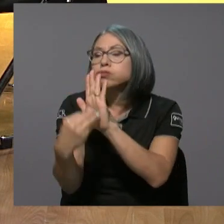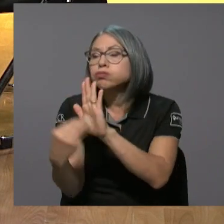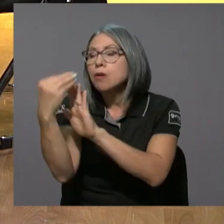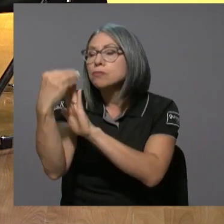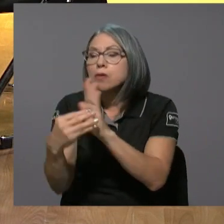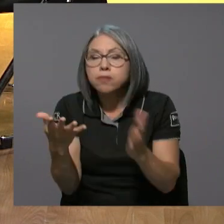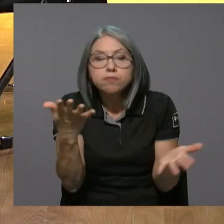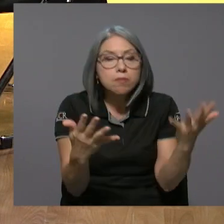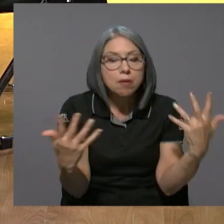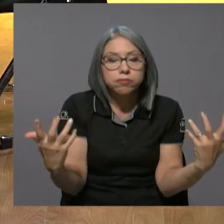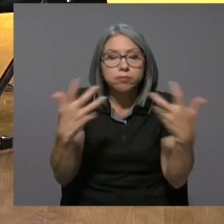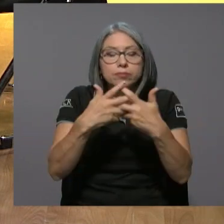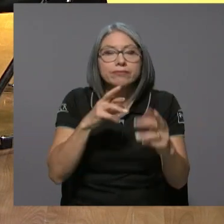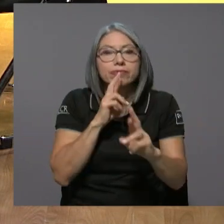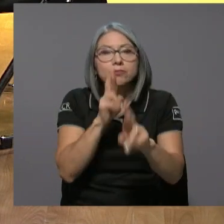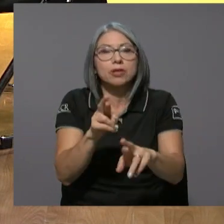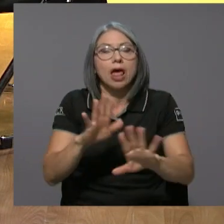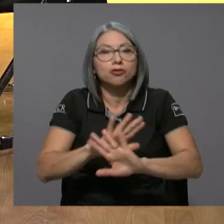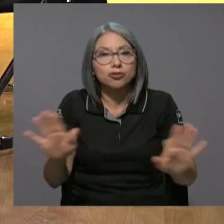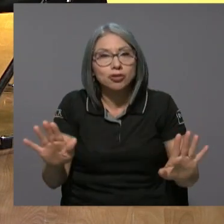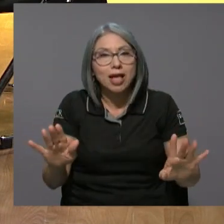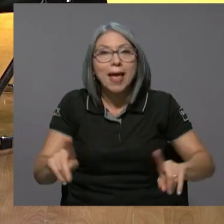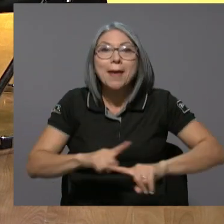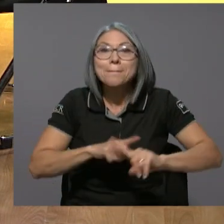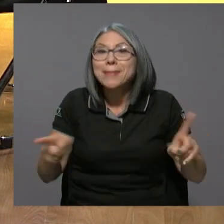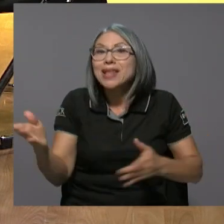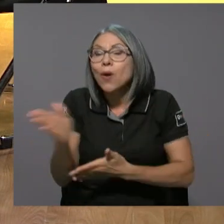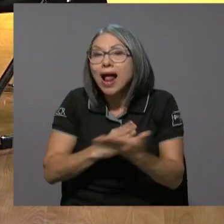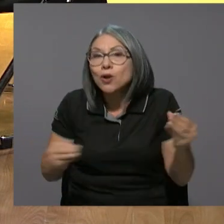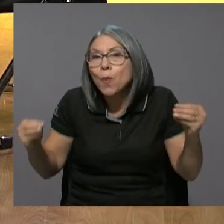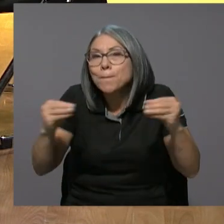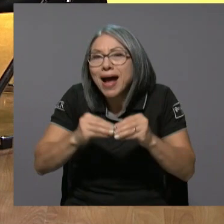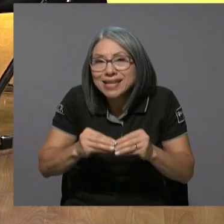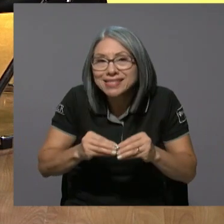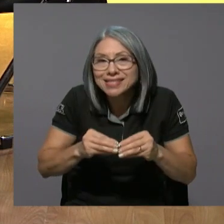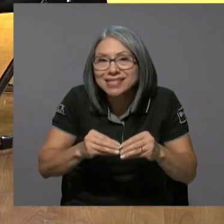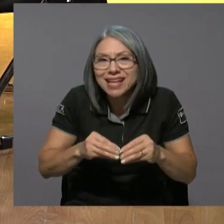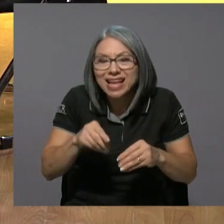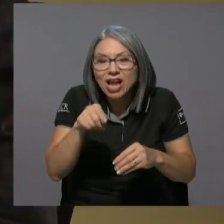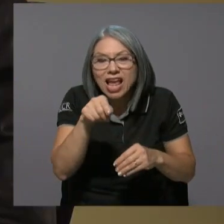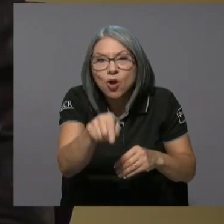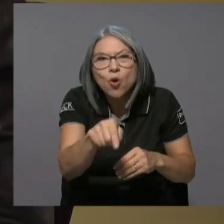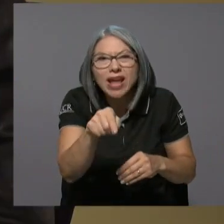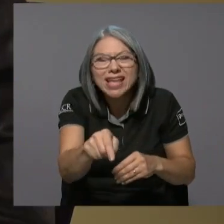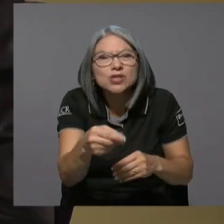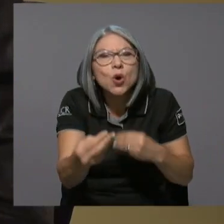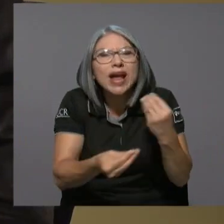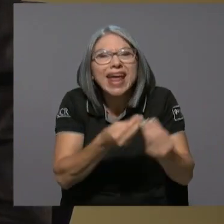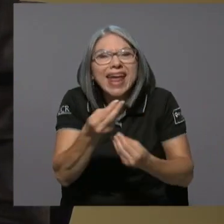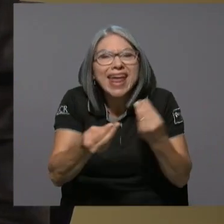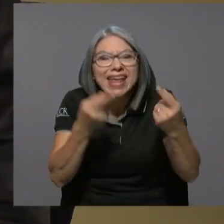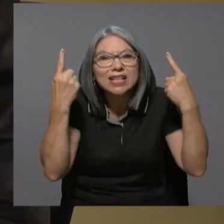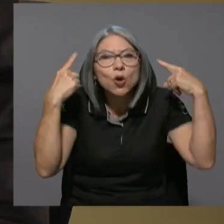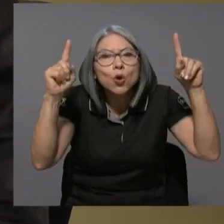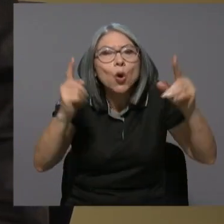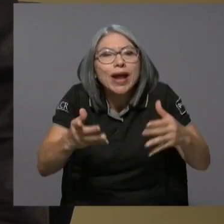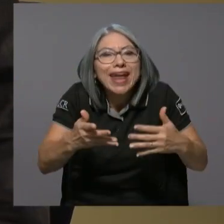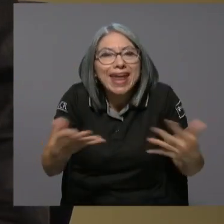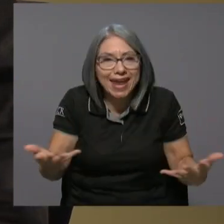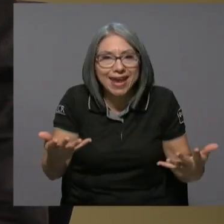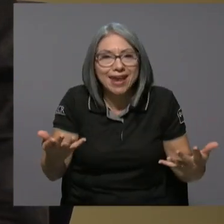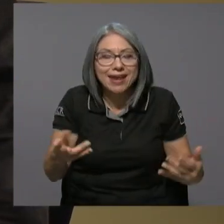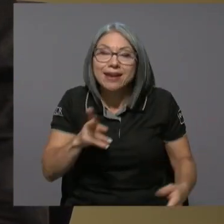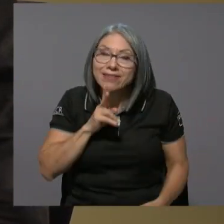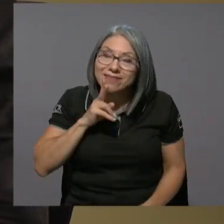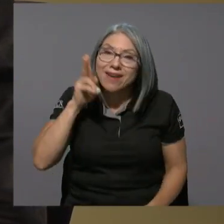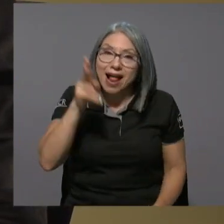etc. Sí, pero había algo más. ¿Qué se logró con eso? Entonces ahí es donde